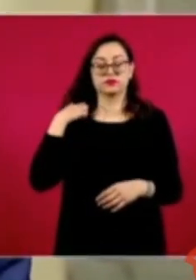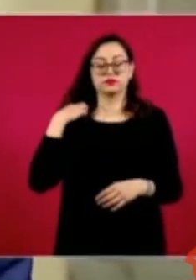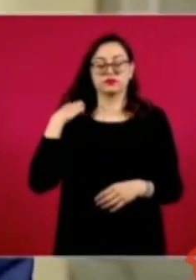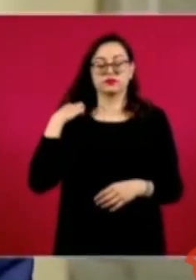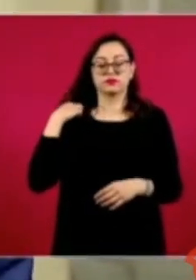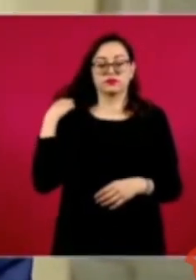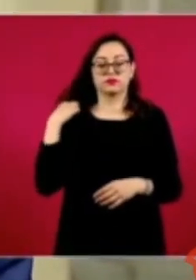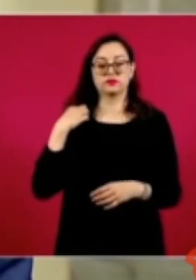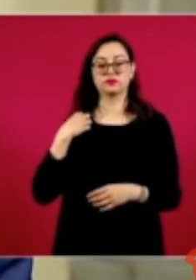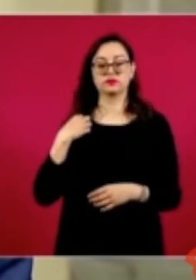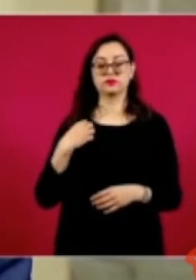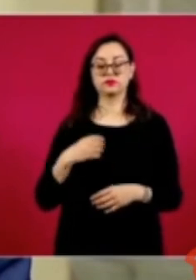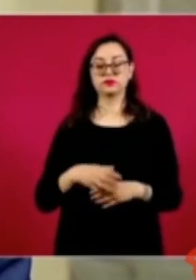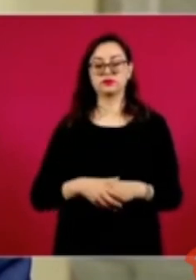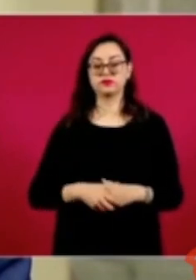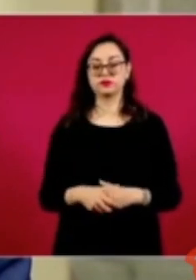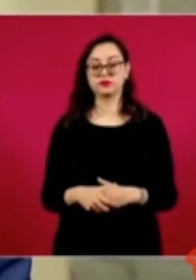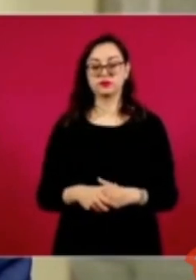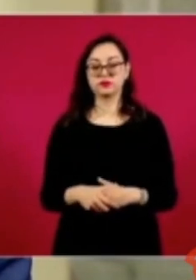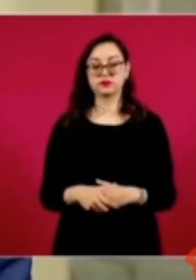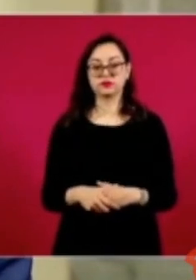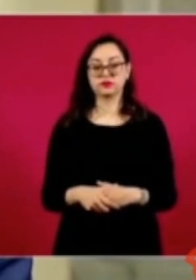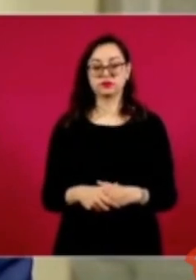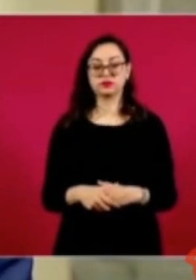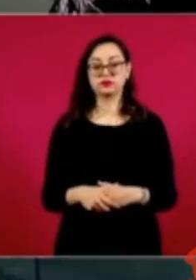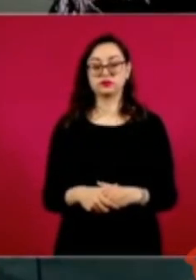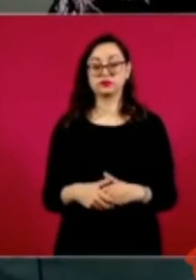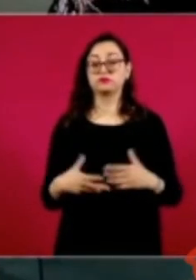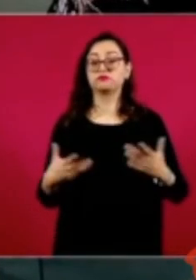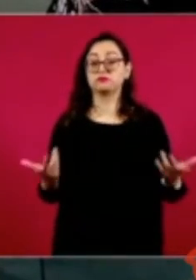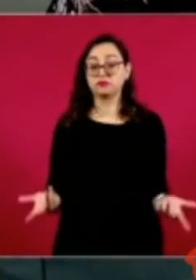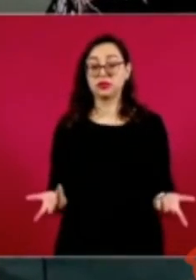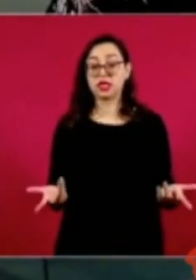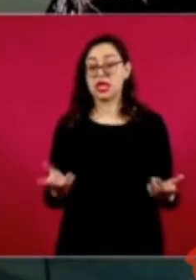como hay maestros del ISSSTE